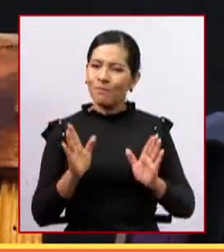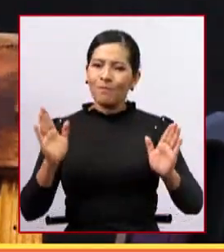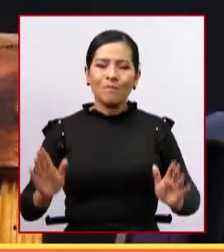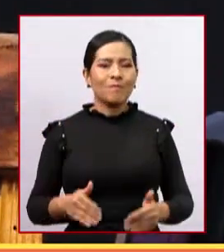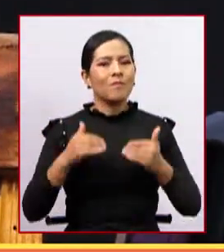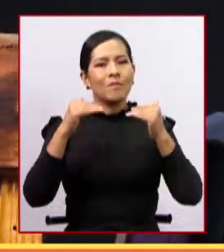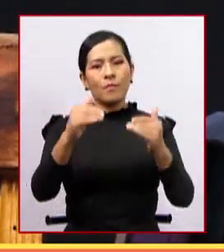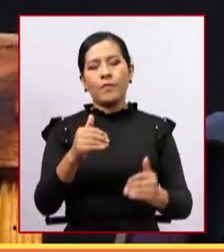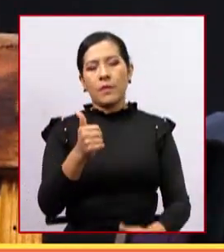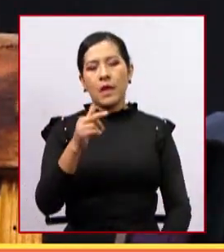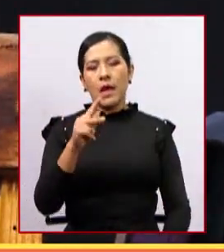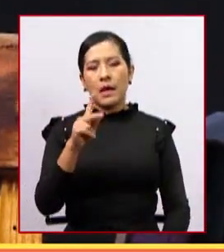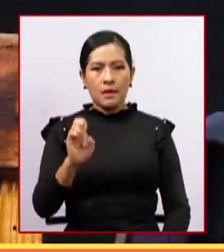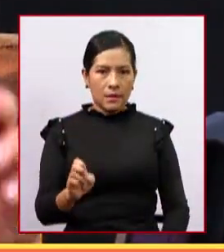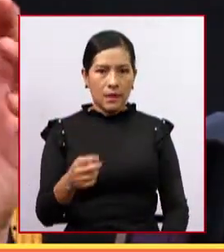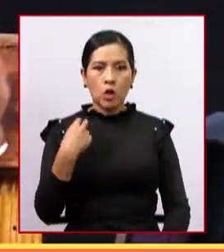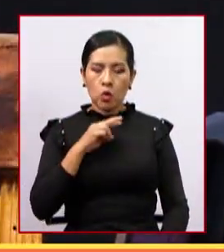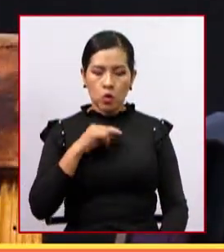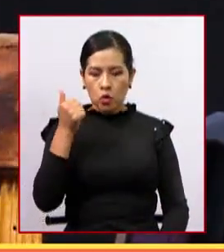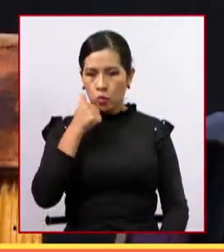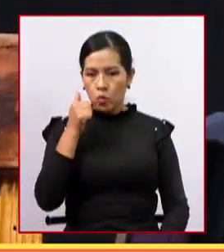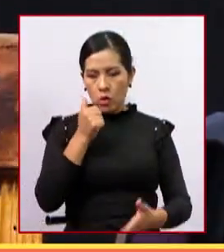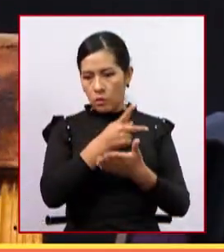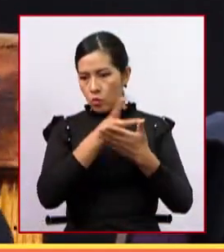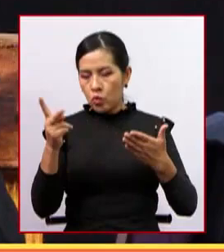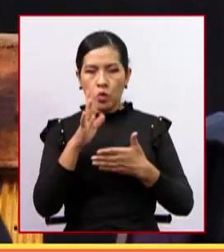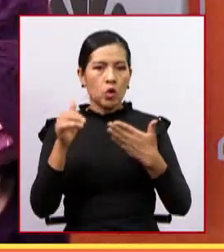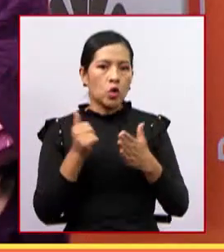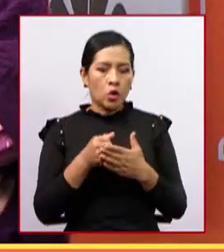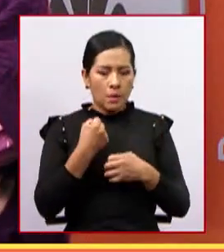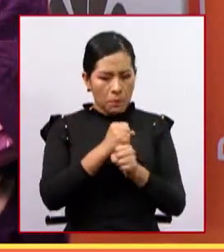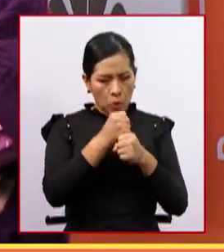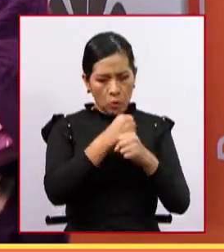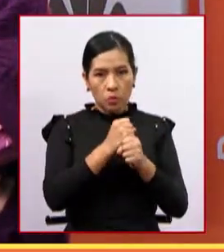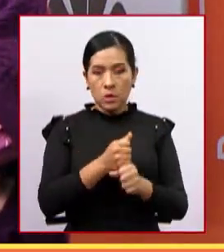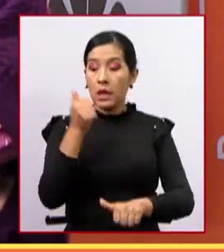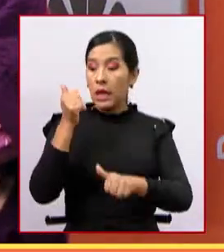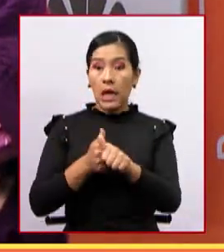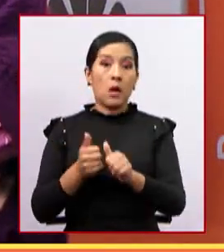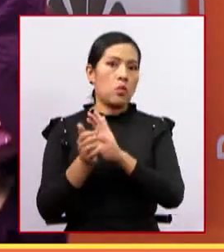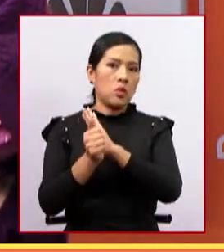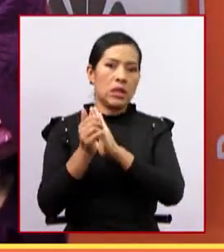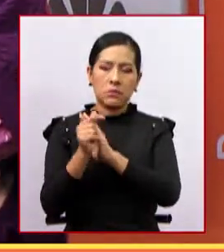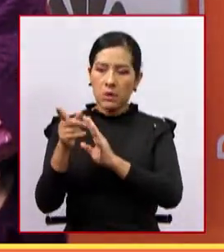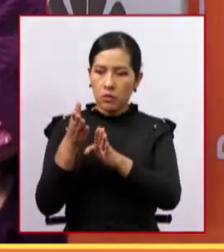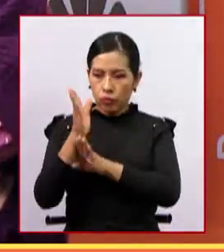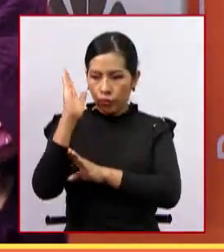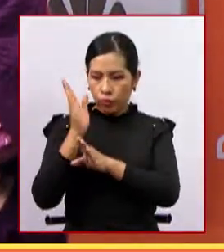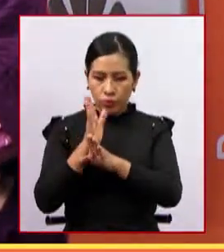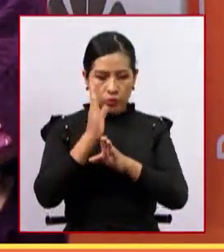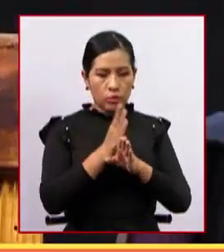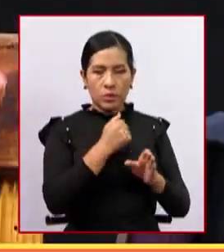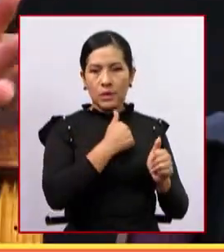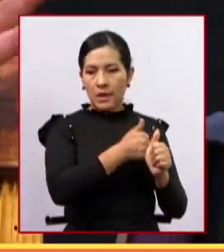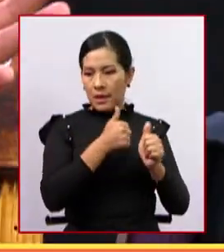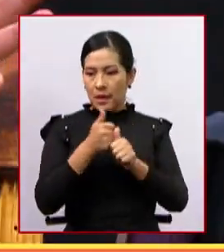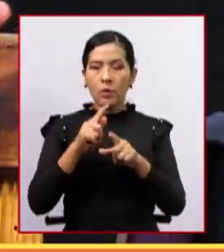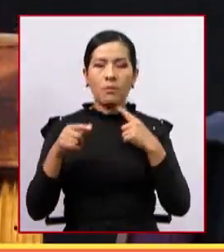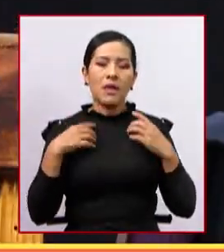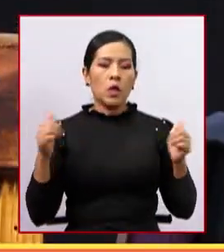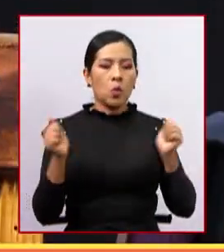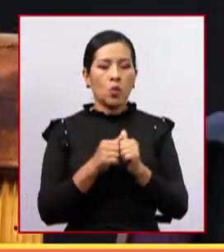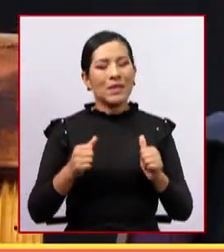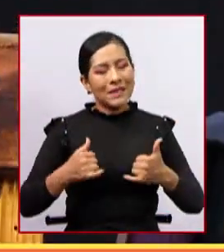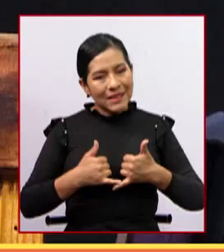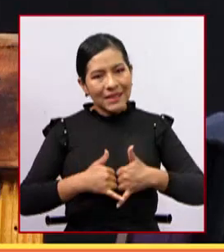Somos mujeres produciendo, cada una tiene su recorrido propio y lo único que proponemos es